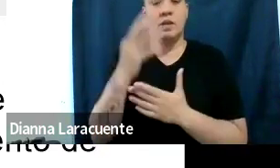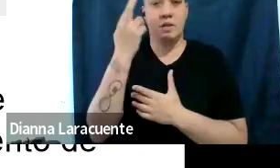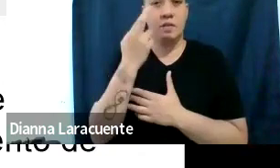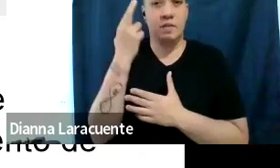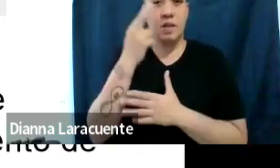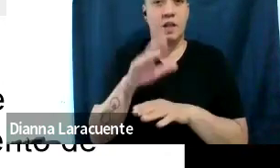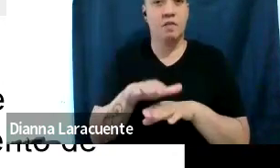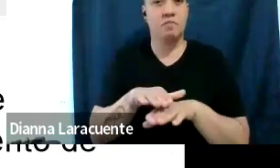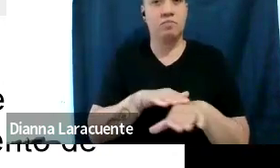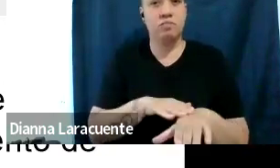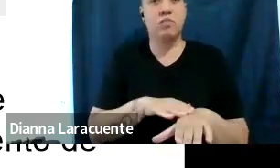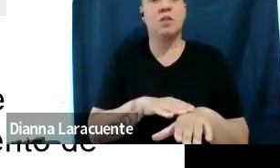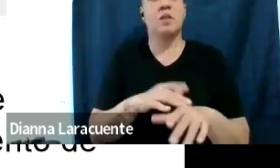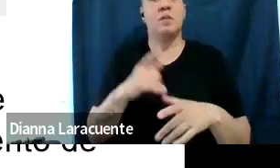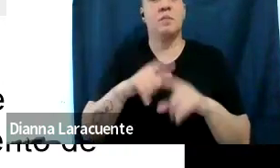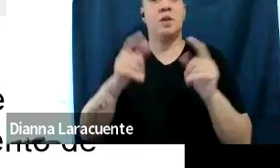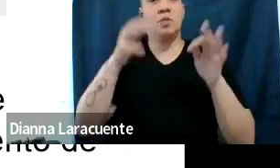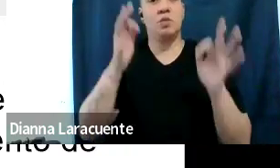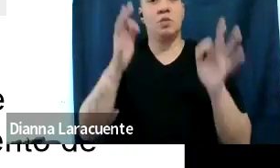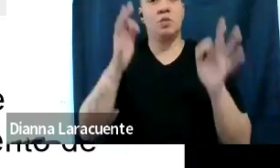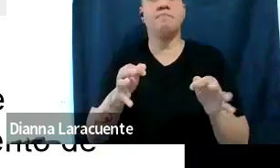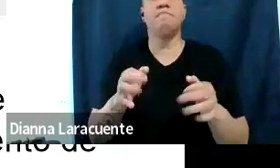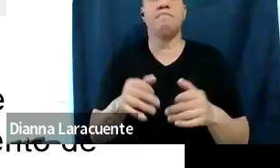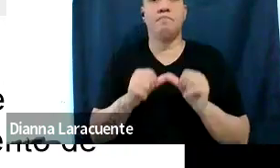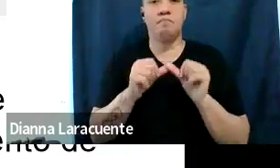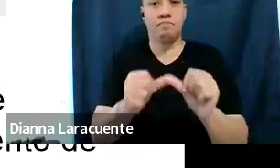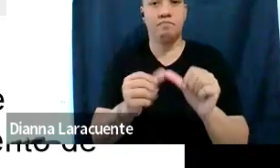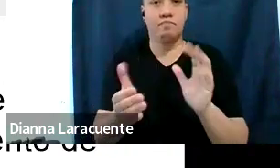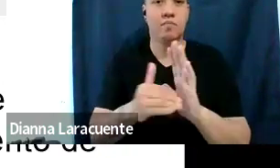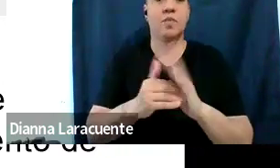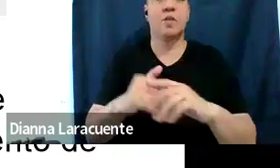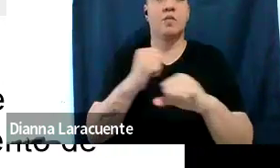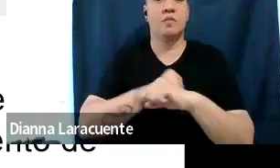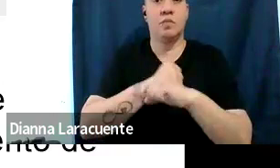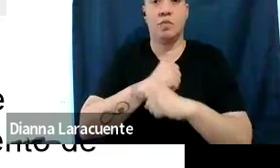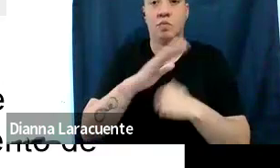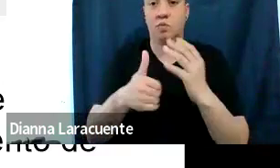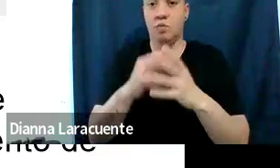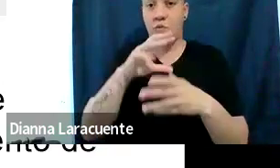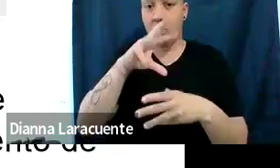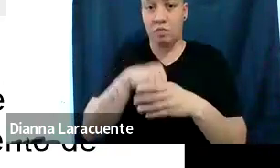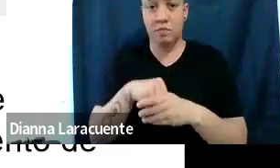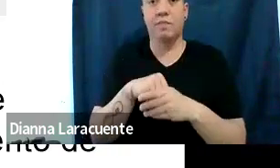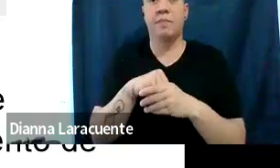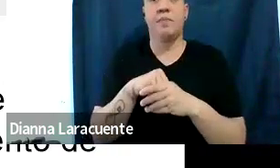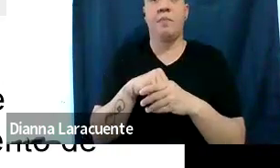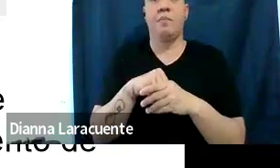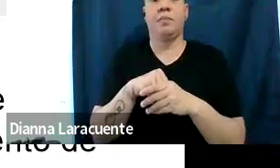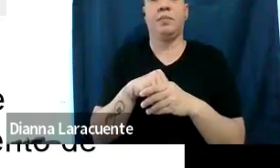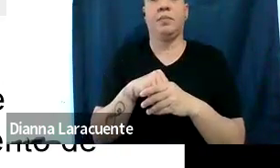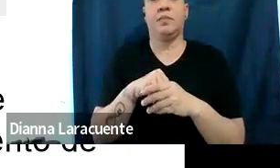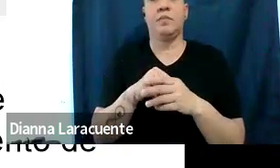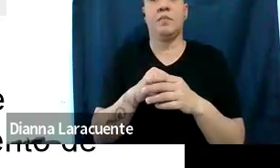reflexivo, lento, tardío, pero seguro, firme, constante, perseverante, todo ello en